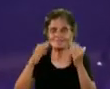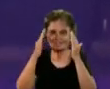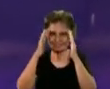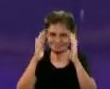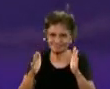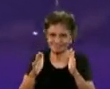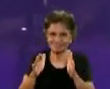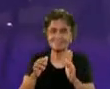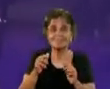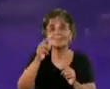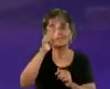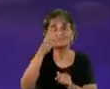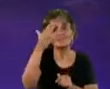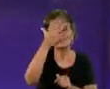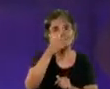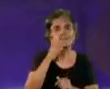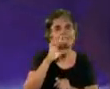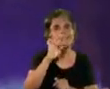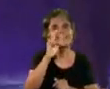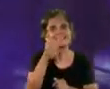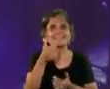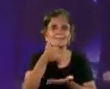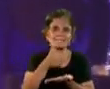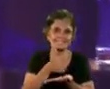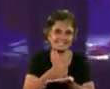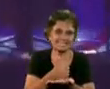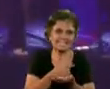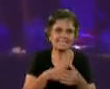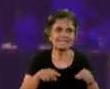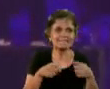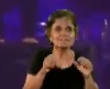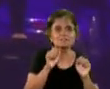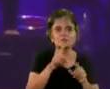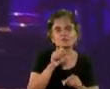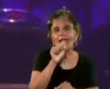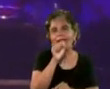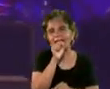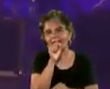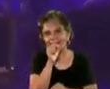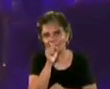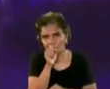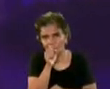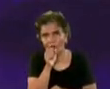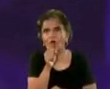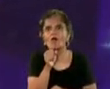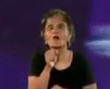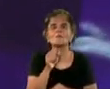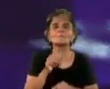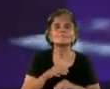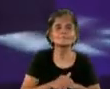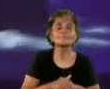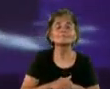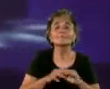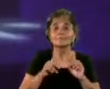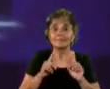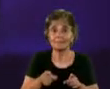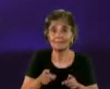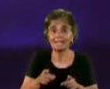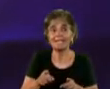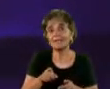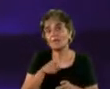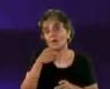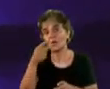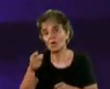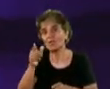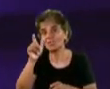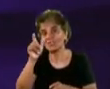presencia de Hilda Lizarazu, que además de algunas de sus canciones, como Sola en los Bares y Caribe Sur, interpretó a Charlie con el